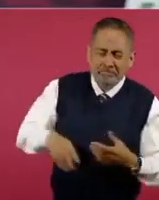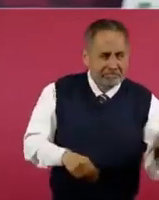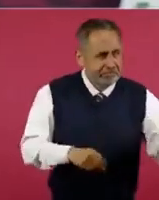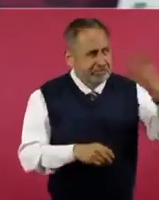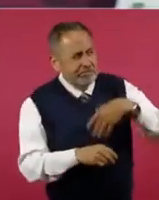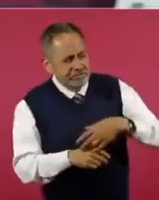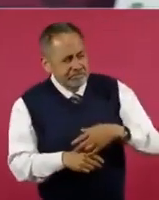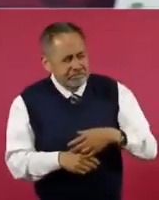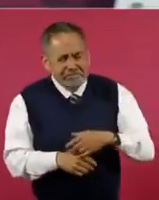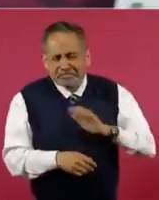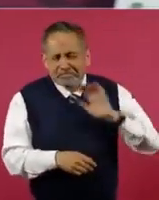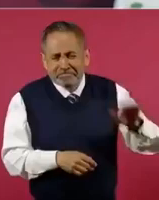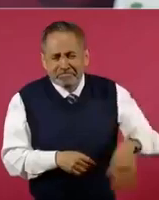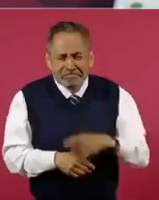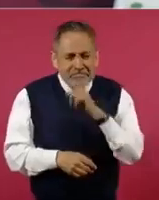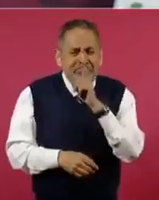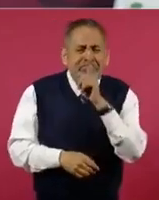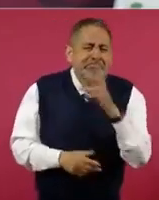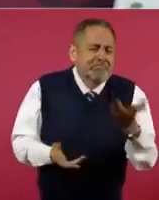pues